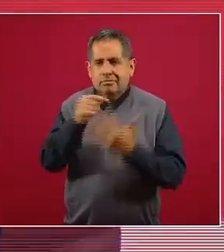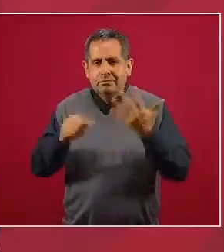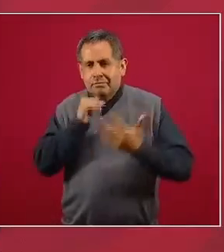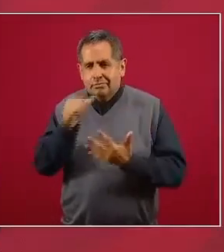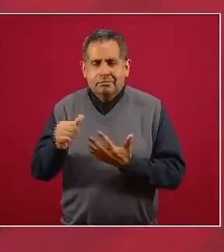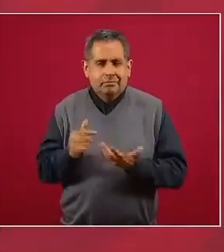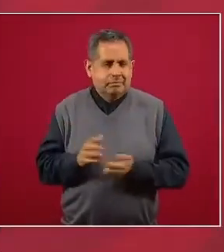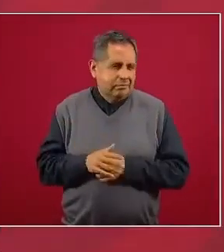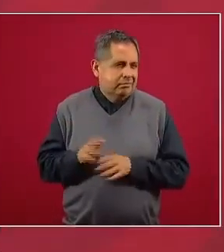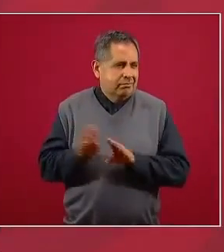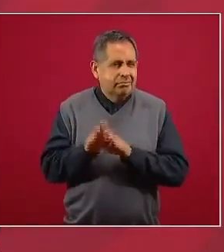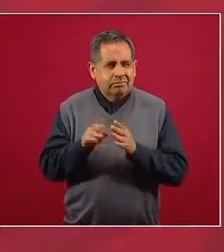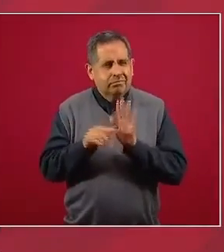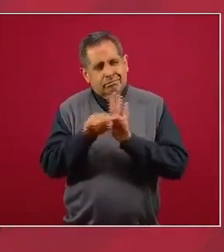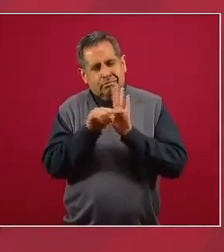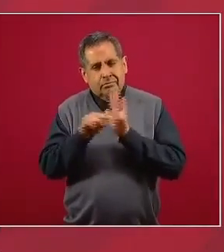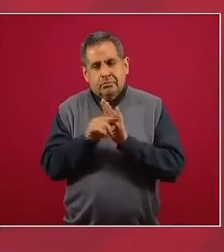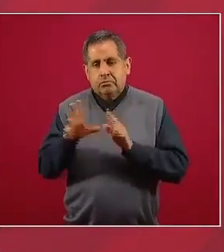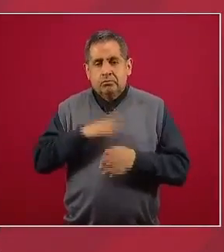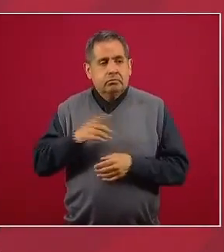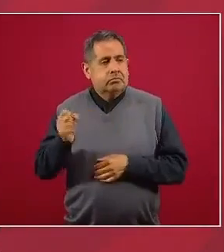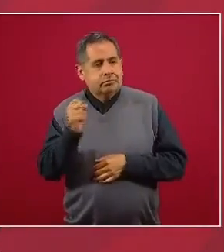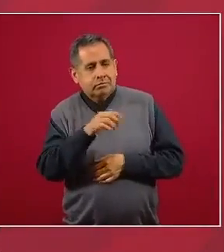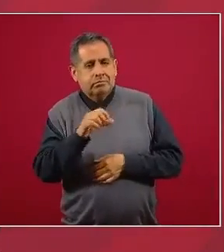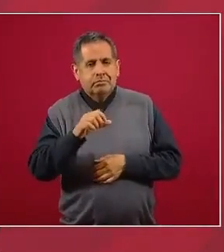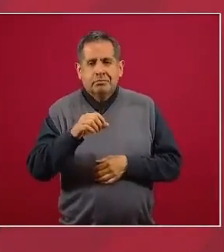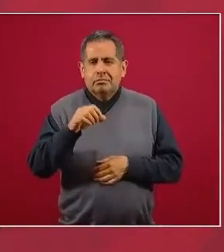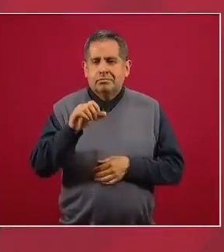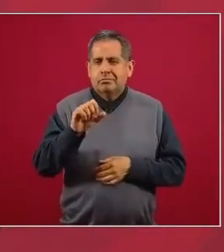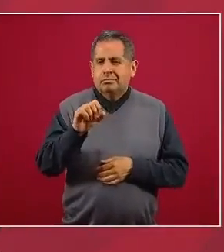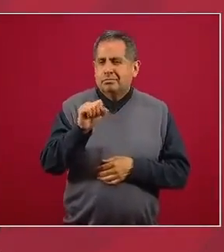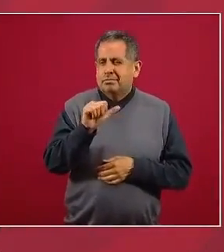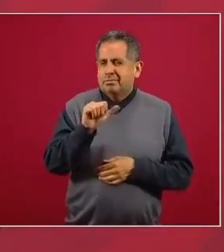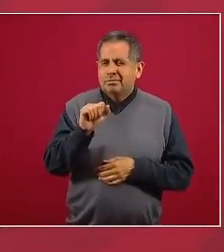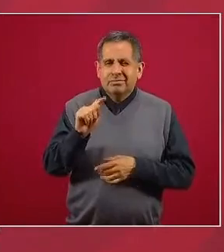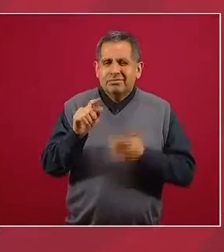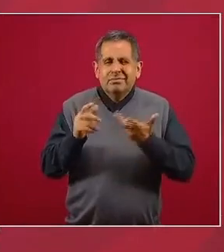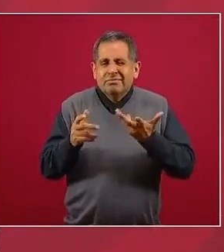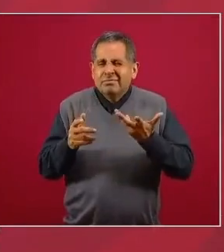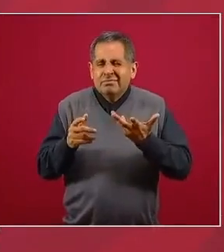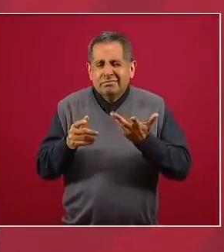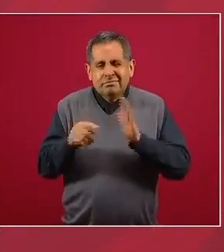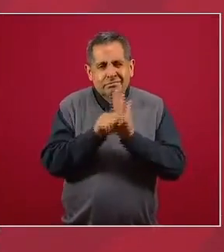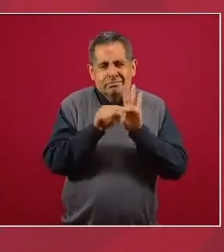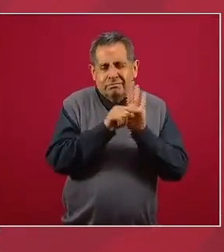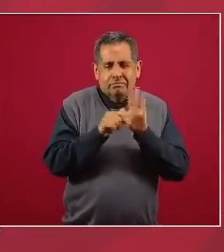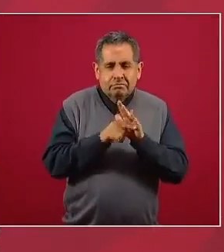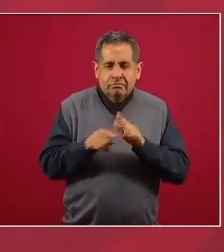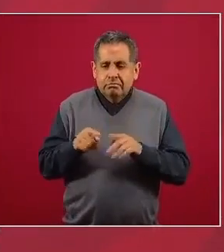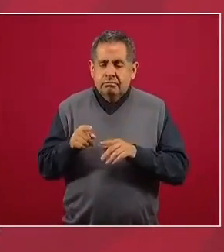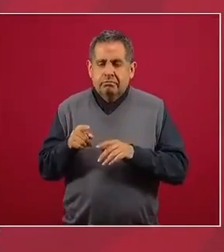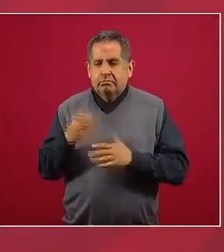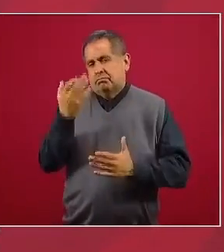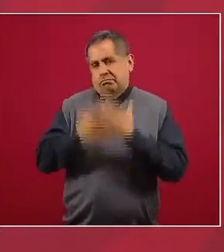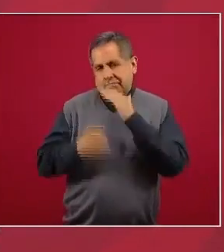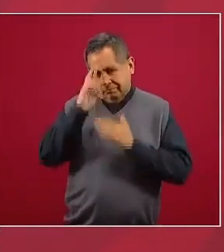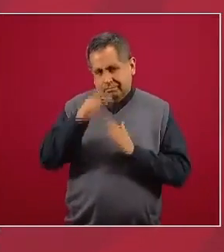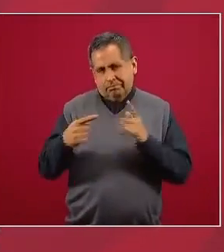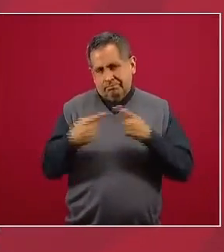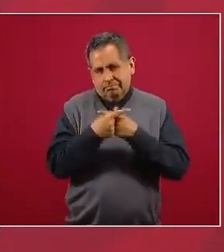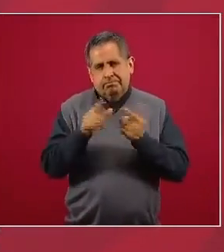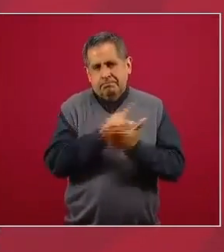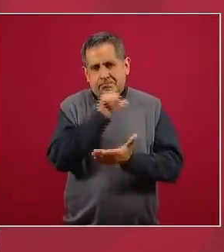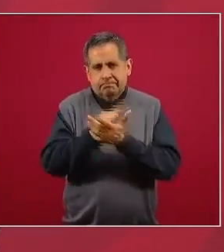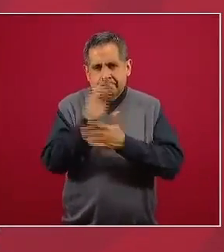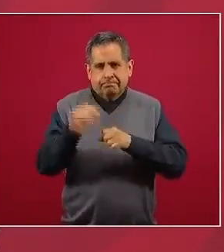sociales, no generan ahorro para el retiro, etcétera. Esto es directa y claramente violatorio de la Ley Federal